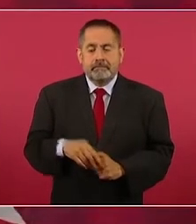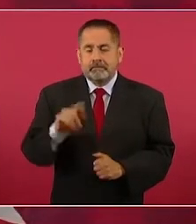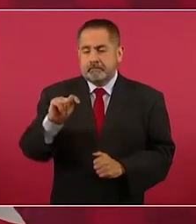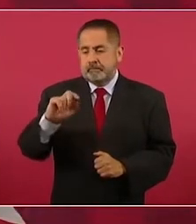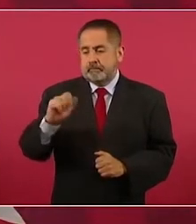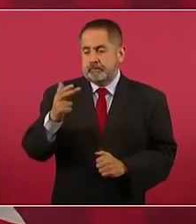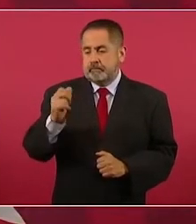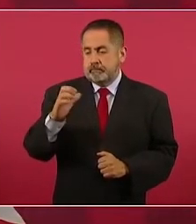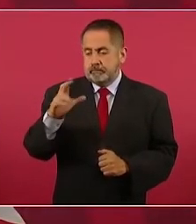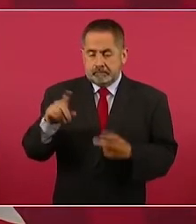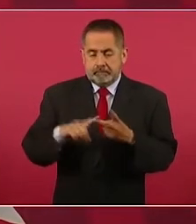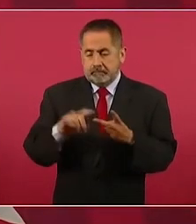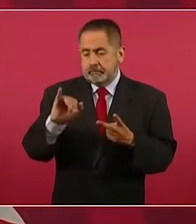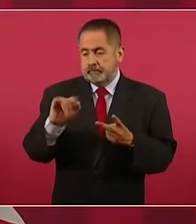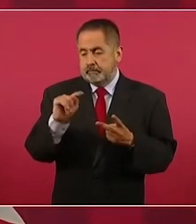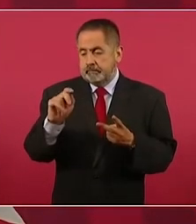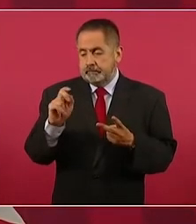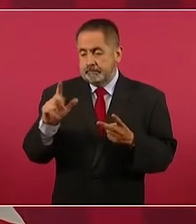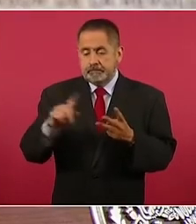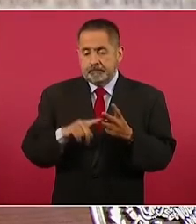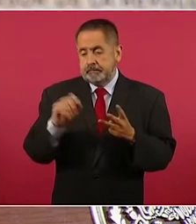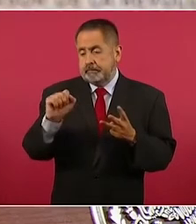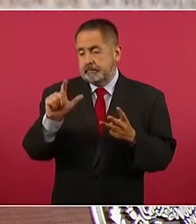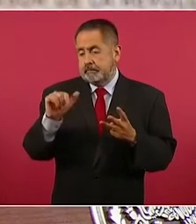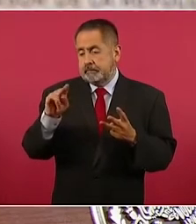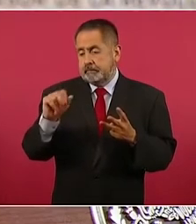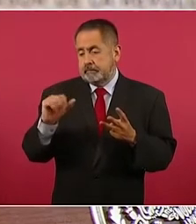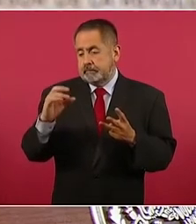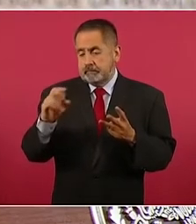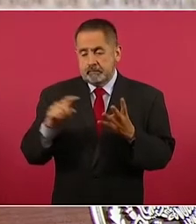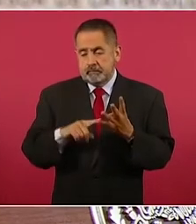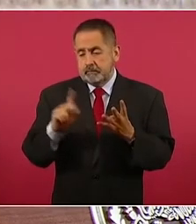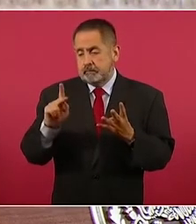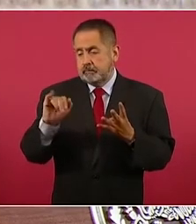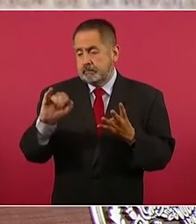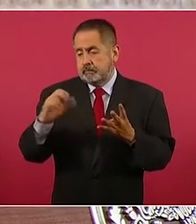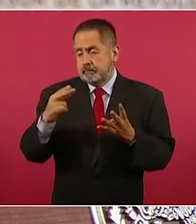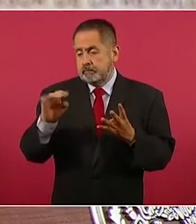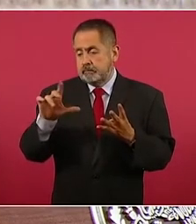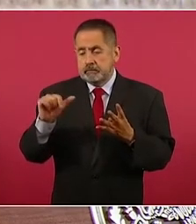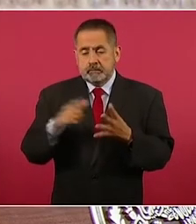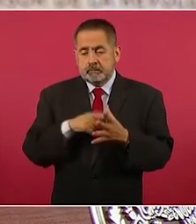Tehuacán, Ixtepec, Salina Cruz, Pichucalco, Tenejapa,